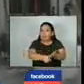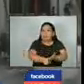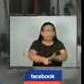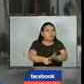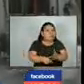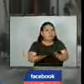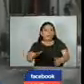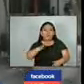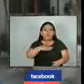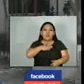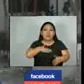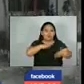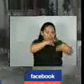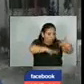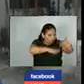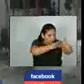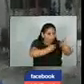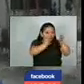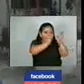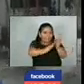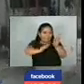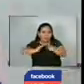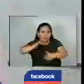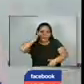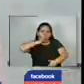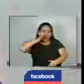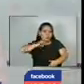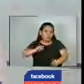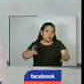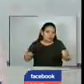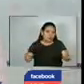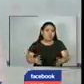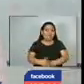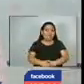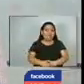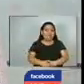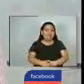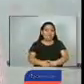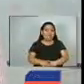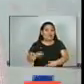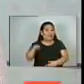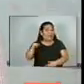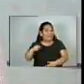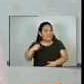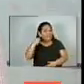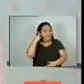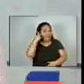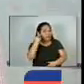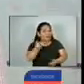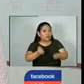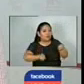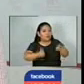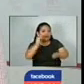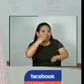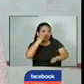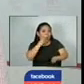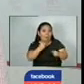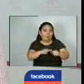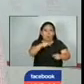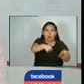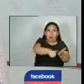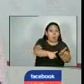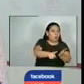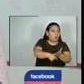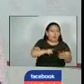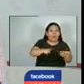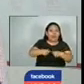por no contar con un plan integral de recolección de basura. Un servicio tan vital nunca a esta administración por darles respuesta,